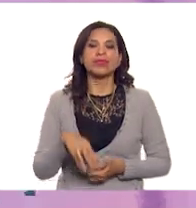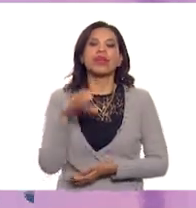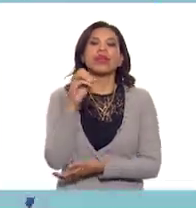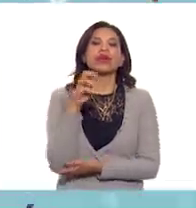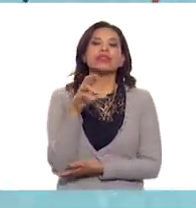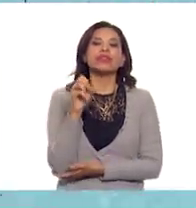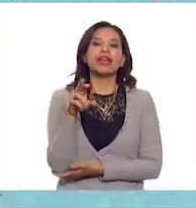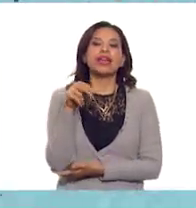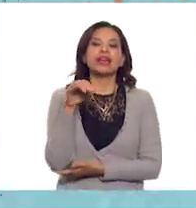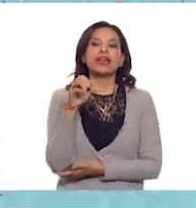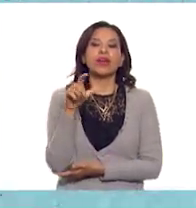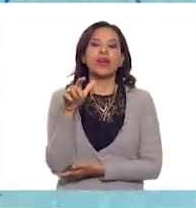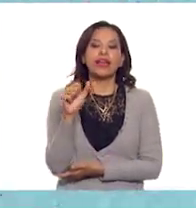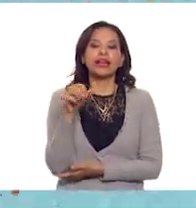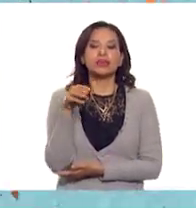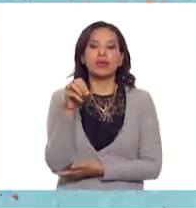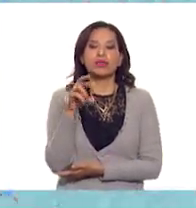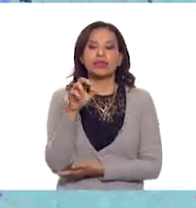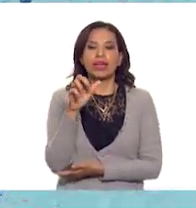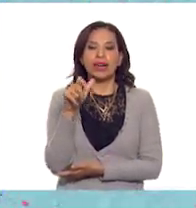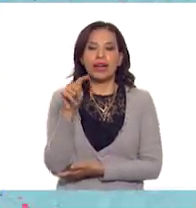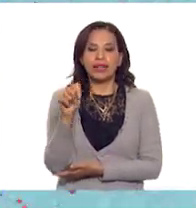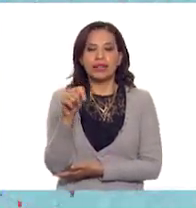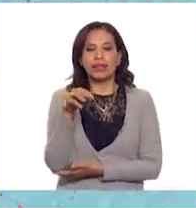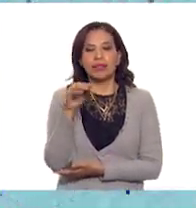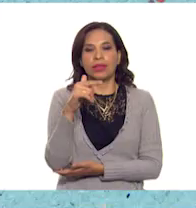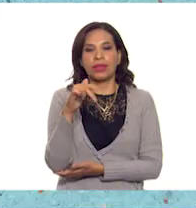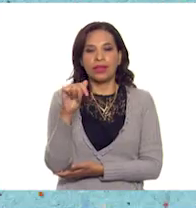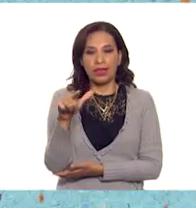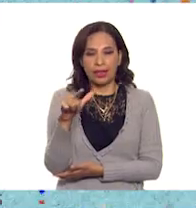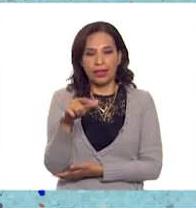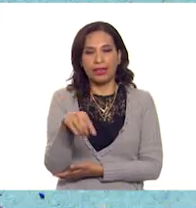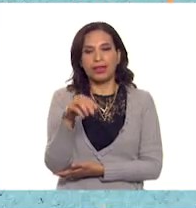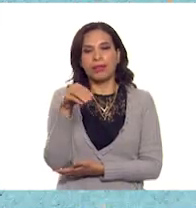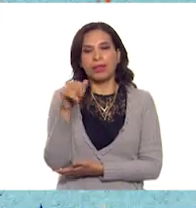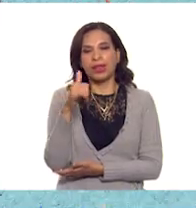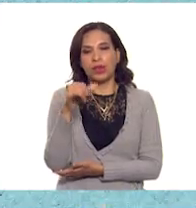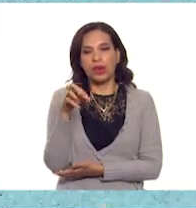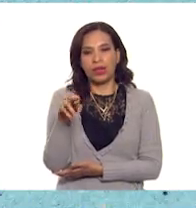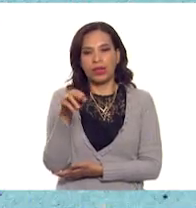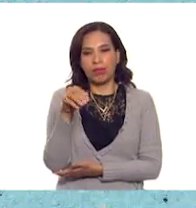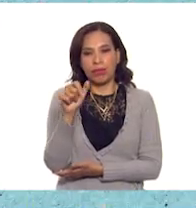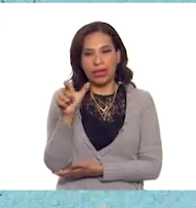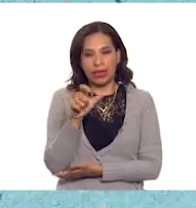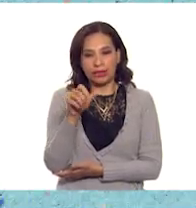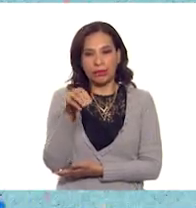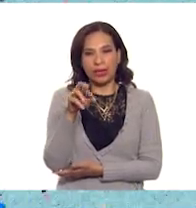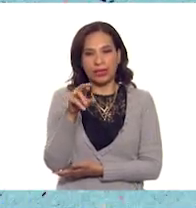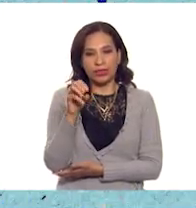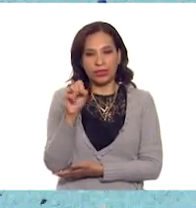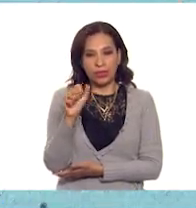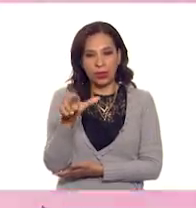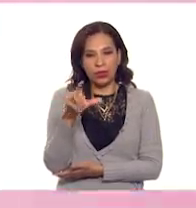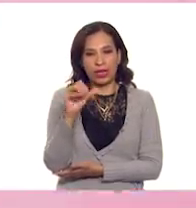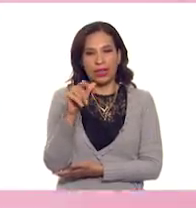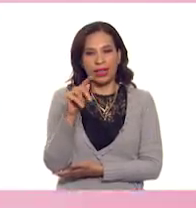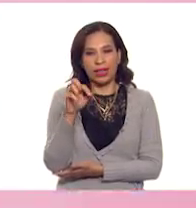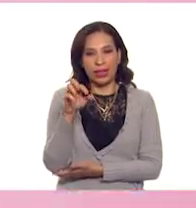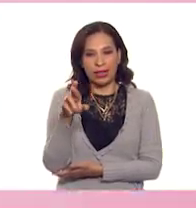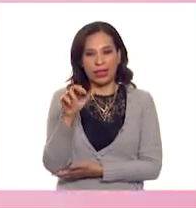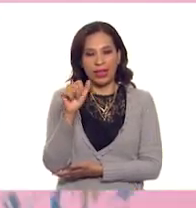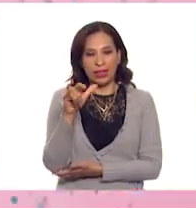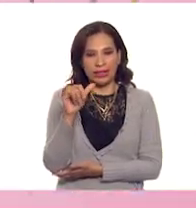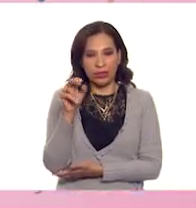Oscar, Nicolás, Montserrat, Miguel Antoine, Marjorie, Max, Marisol, Catherine,